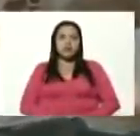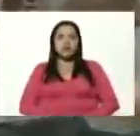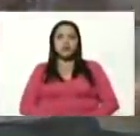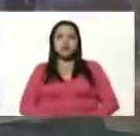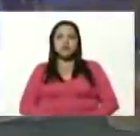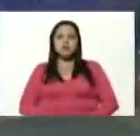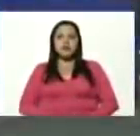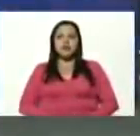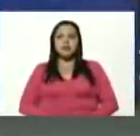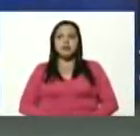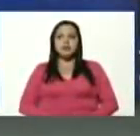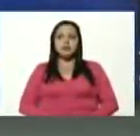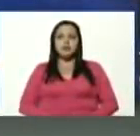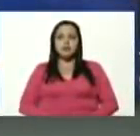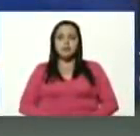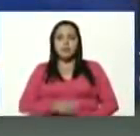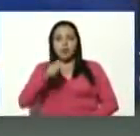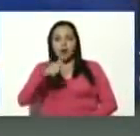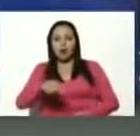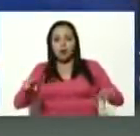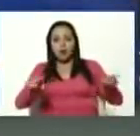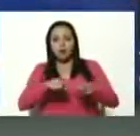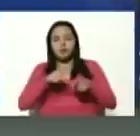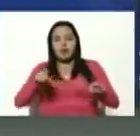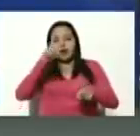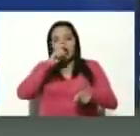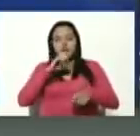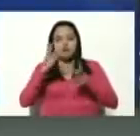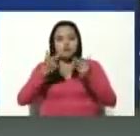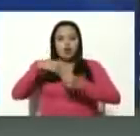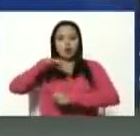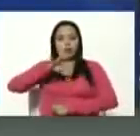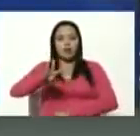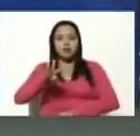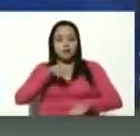Hoy cumplimos 4 años del movimiento Somos Venezuela.